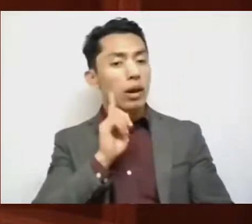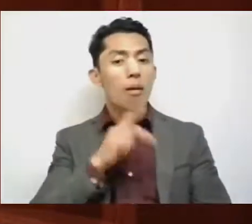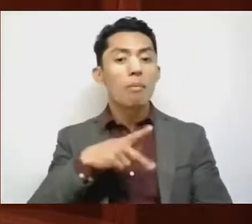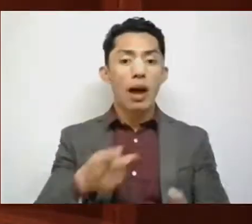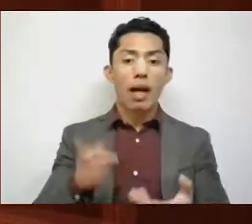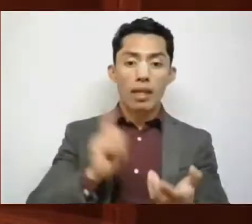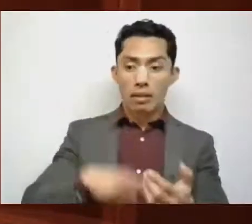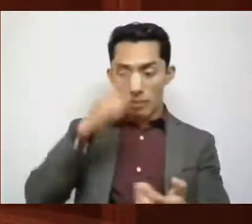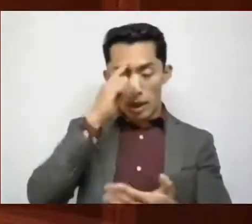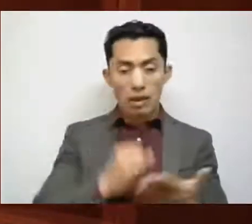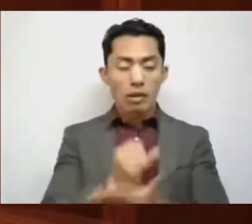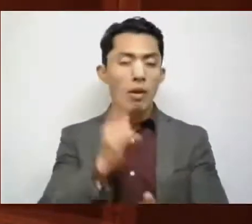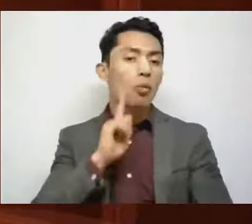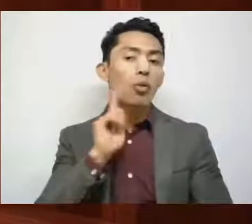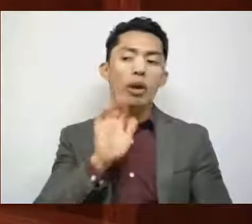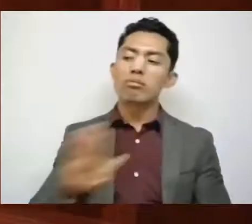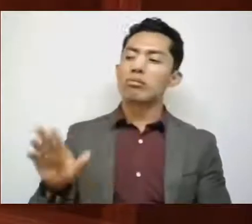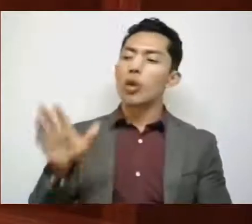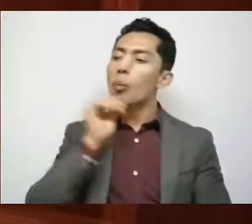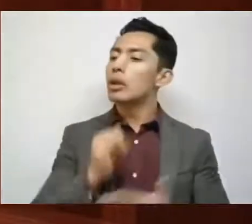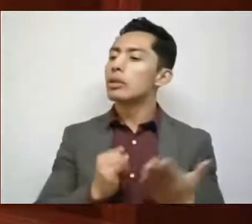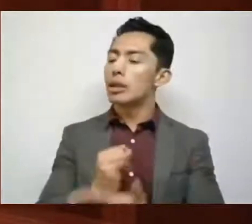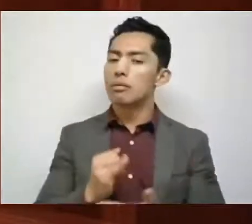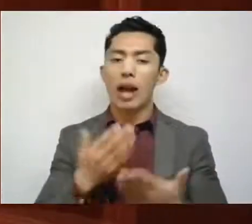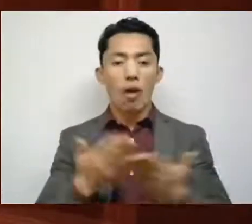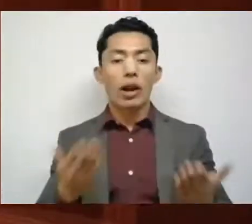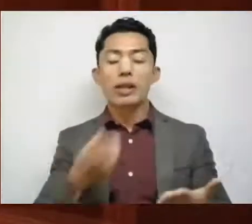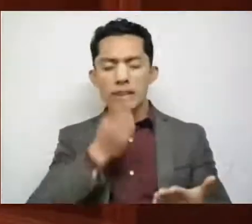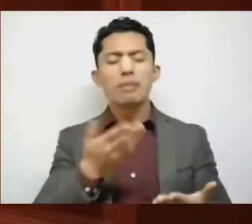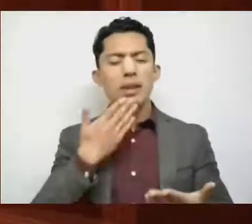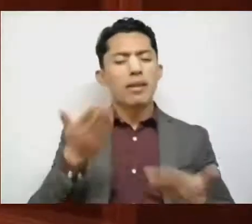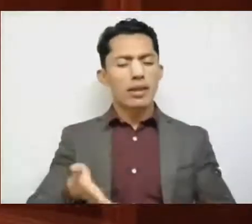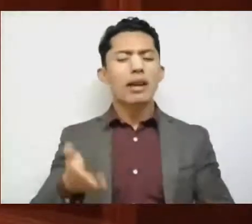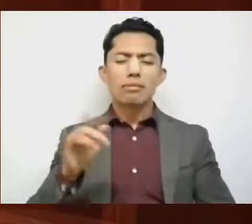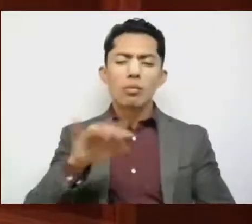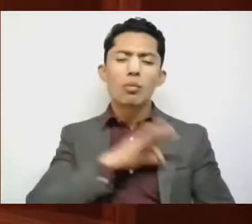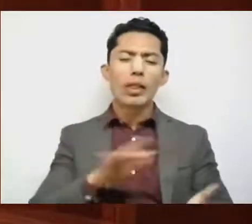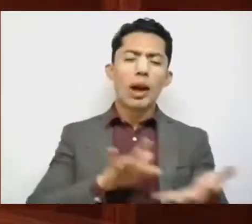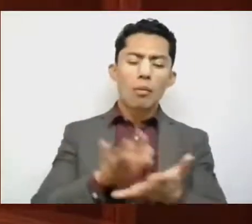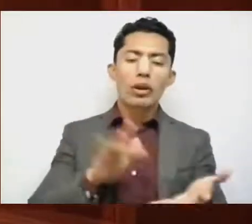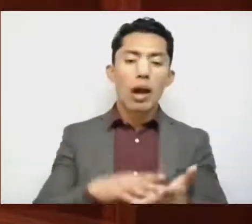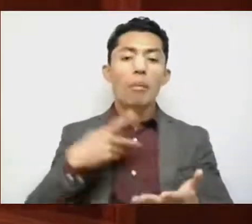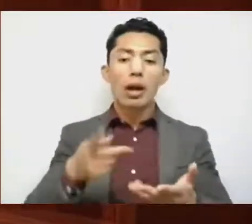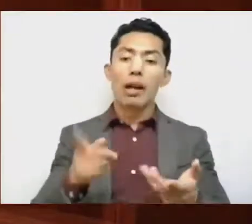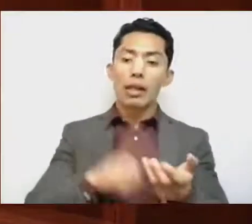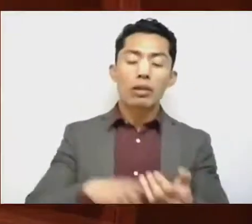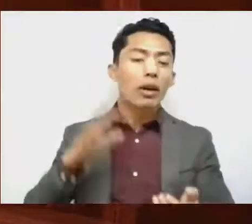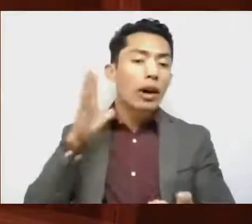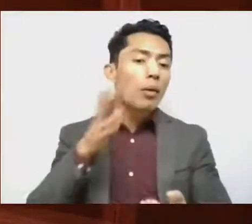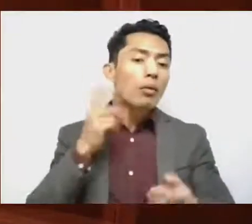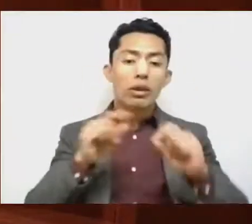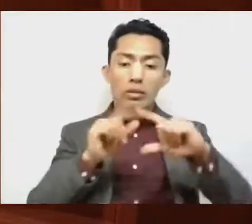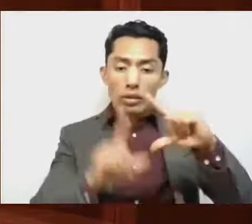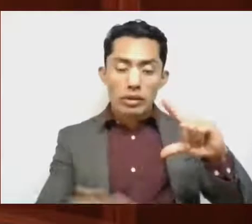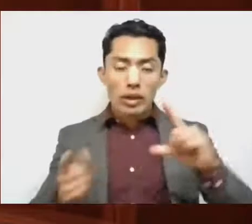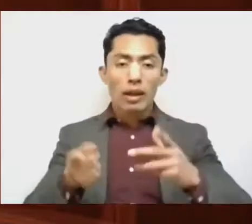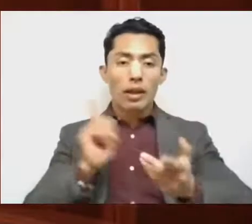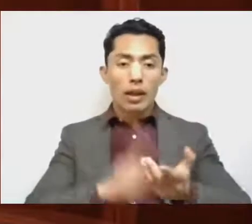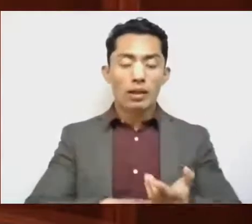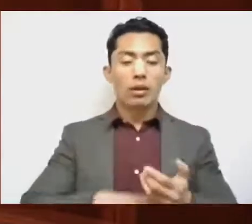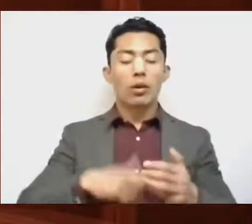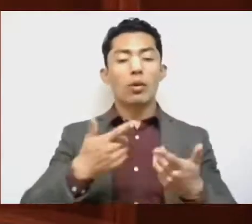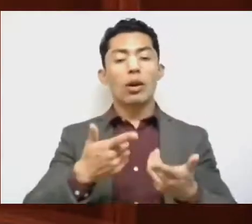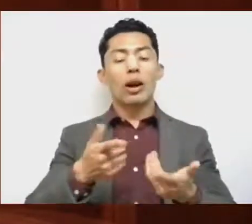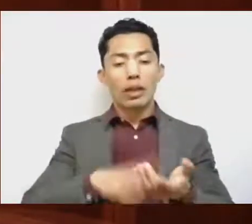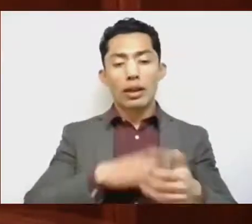de decisiones. Hoy nos dicen bienvenidas, pero en la atmósfera del Congreso de la Unión, de las legislaturas locales